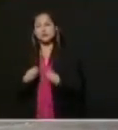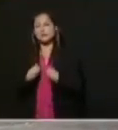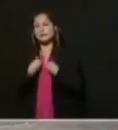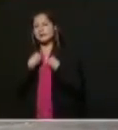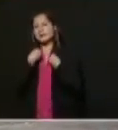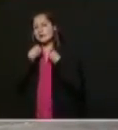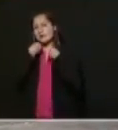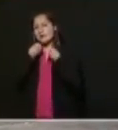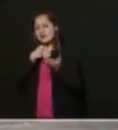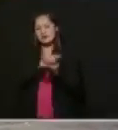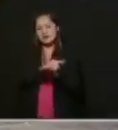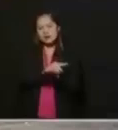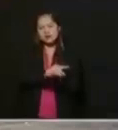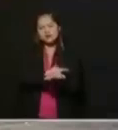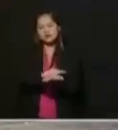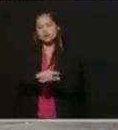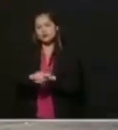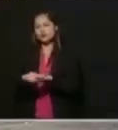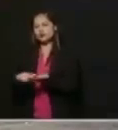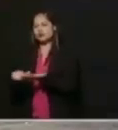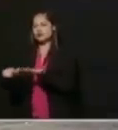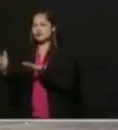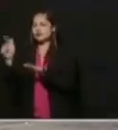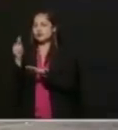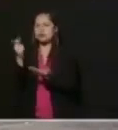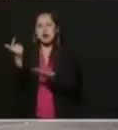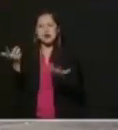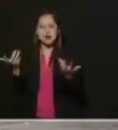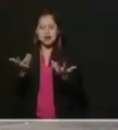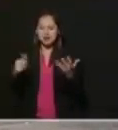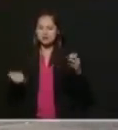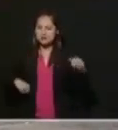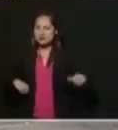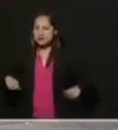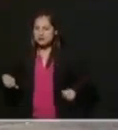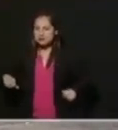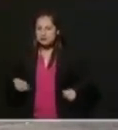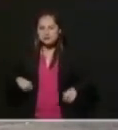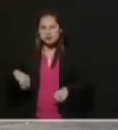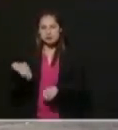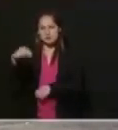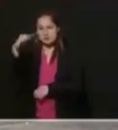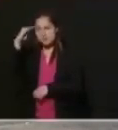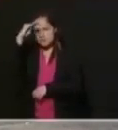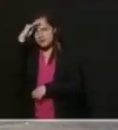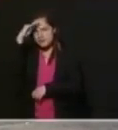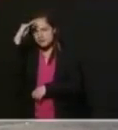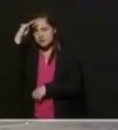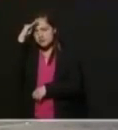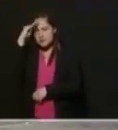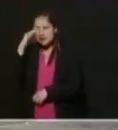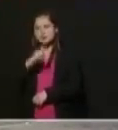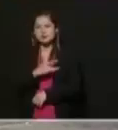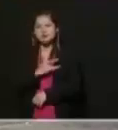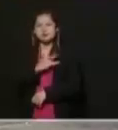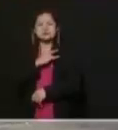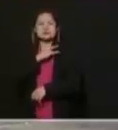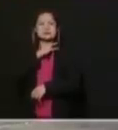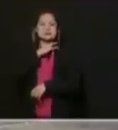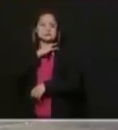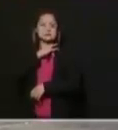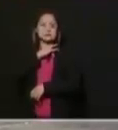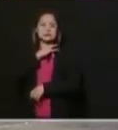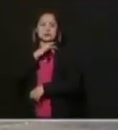nuestros actos, de nuestros pensamientos y de nuestras intenciones.